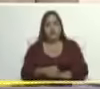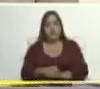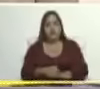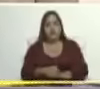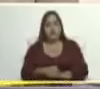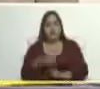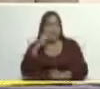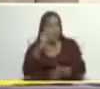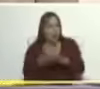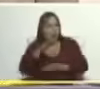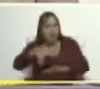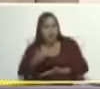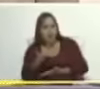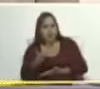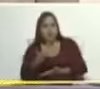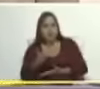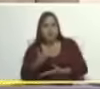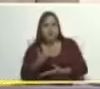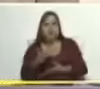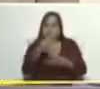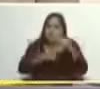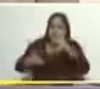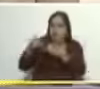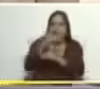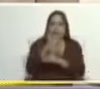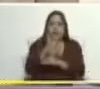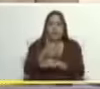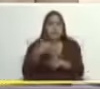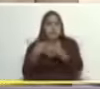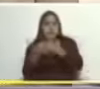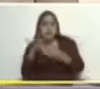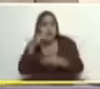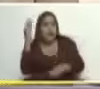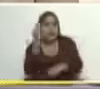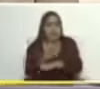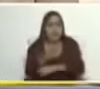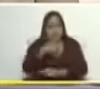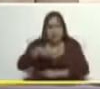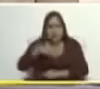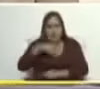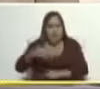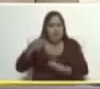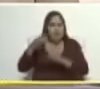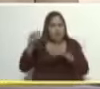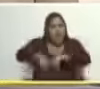para ver si uno puede pasar liso sin que nadie te castigue. Eso lo rechazamos.